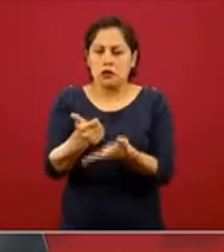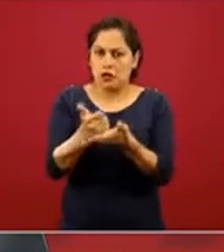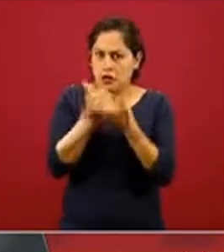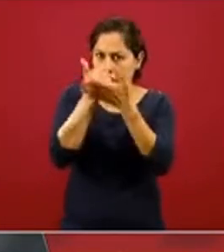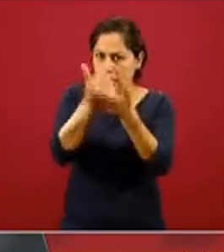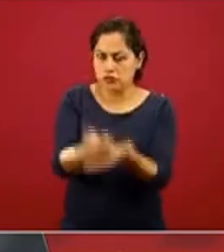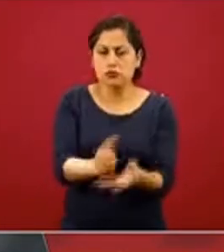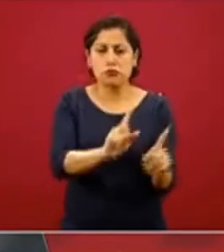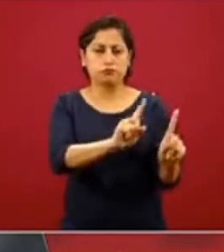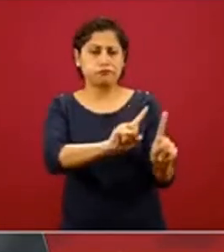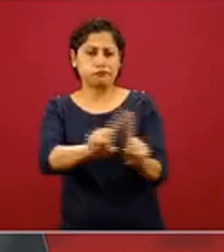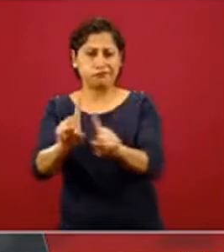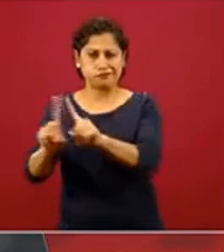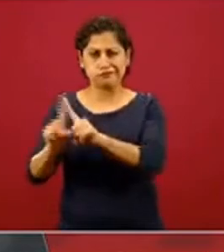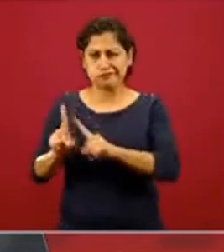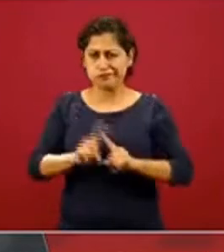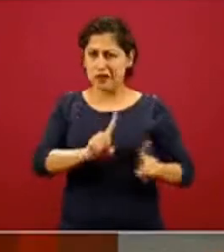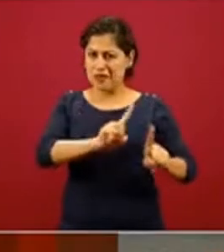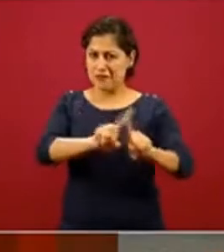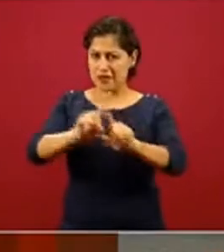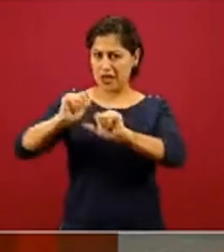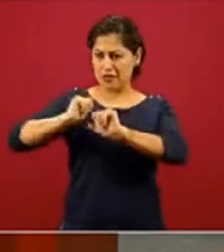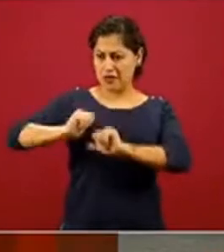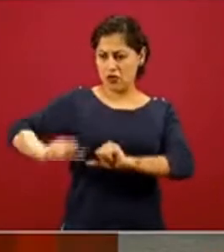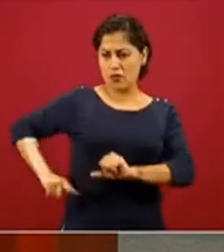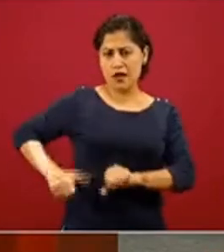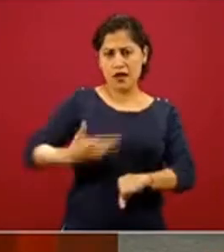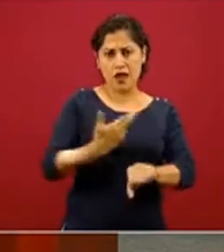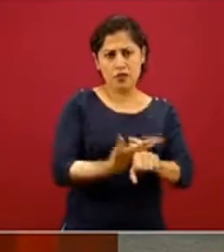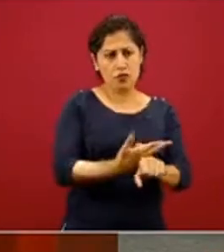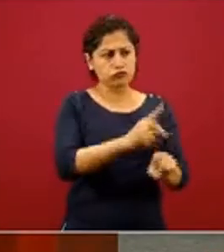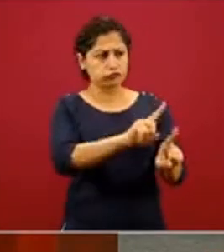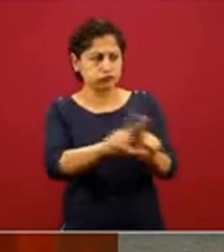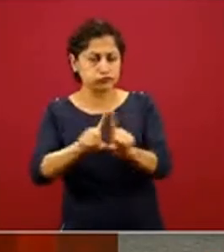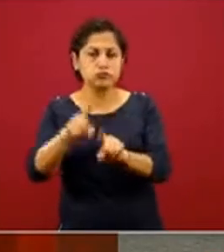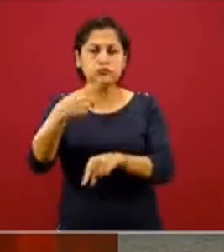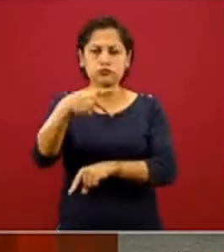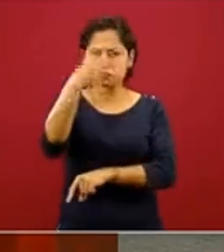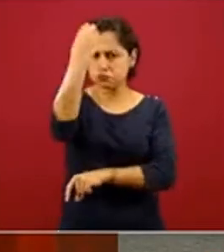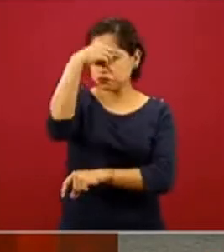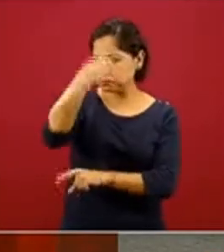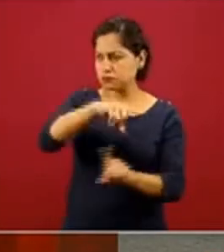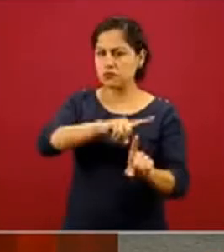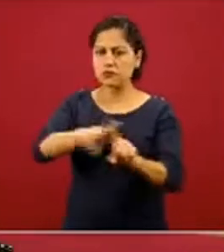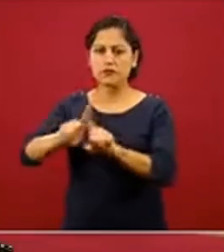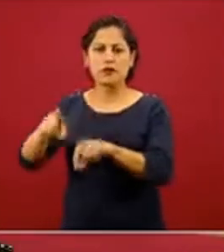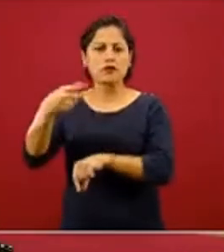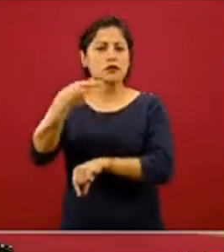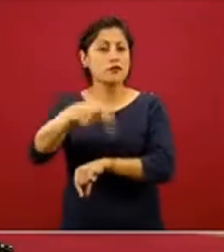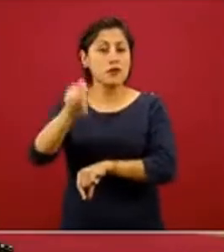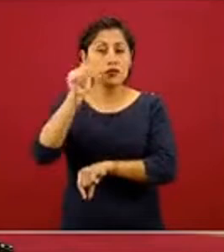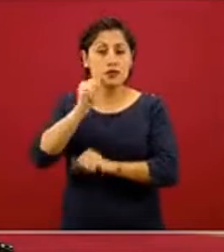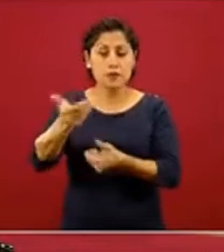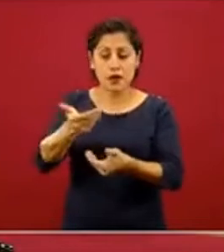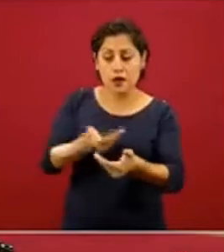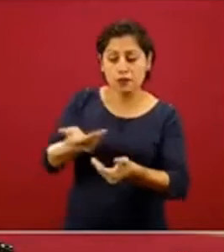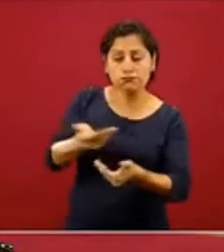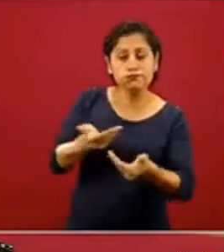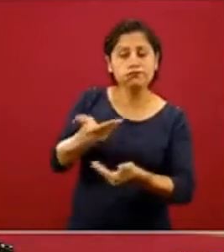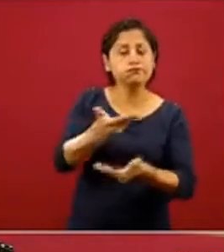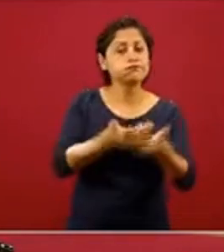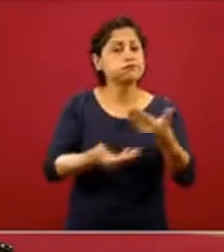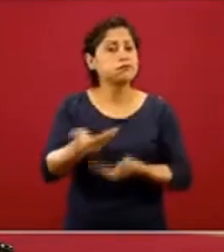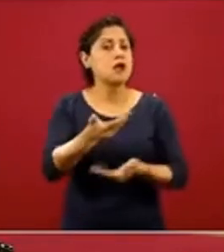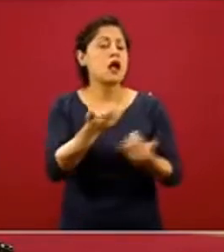perspectivas entre las y los mandatarios estatales, pero contribuyen siempre a poner sobre la mesa de